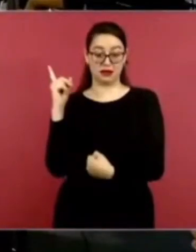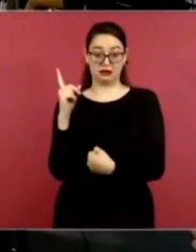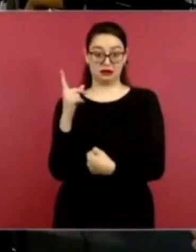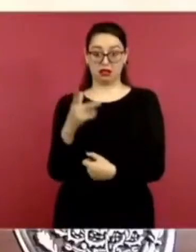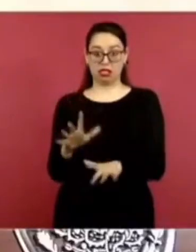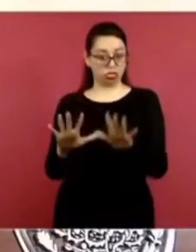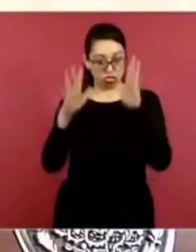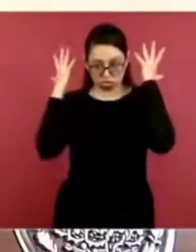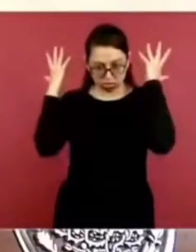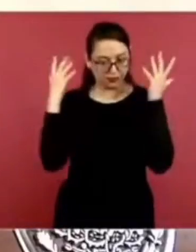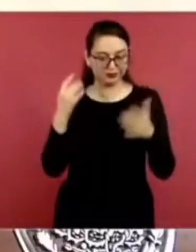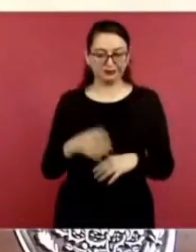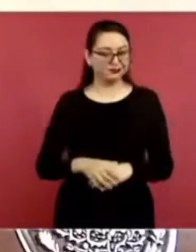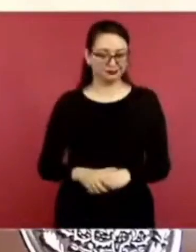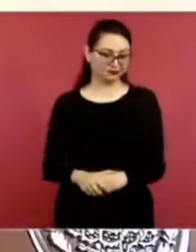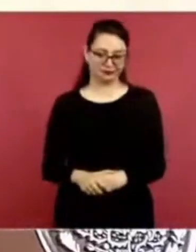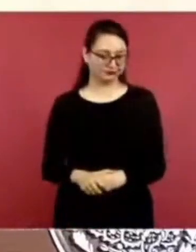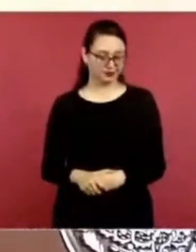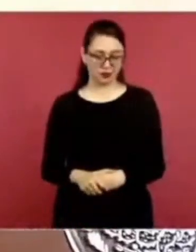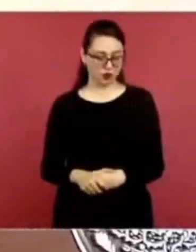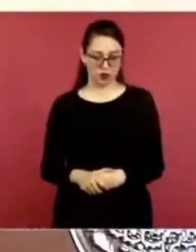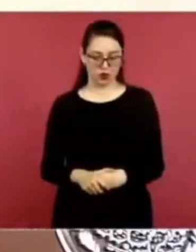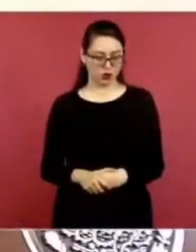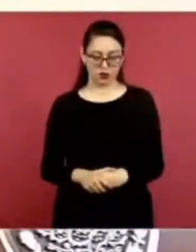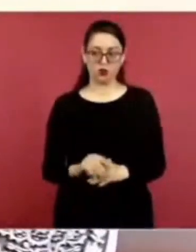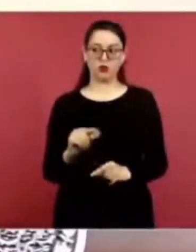ayudando. Y la defensa,